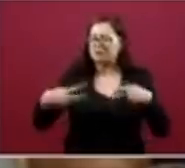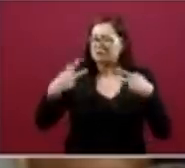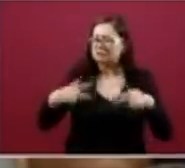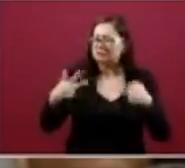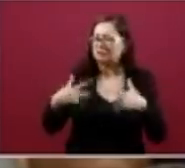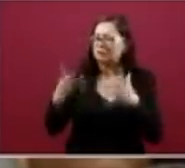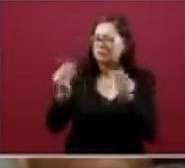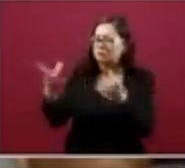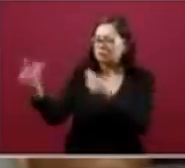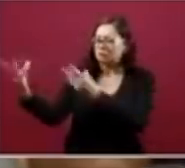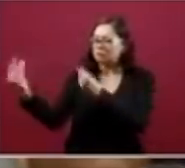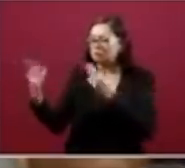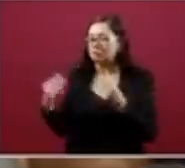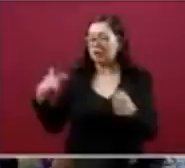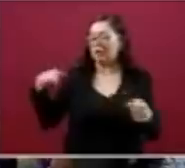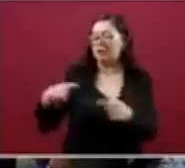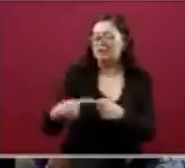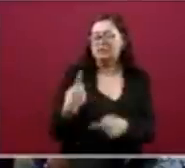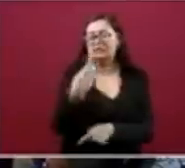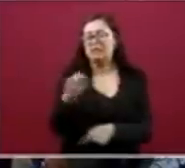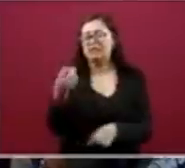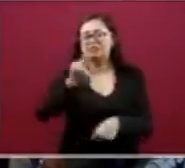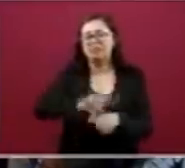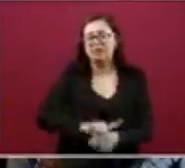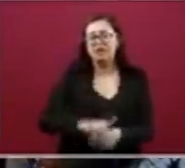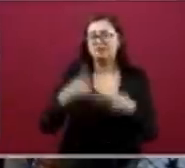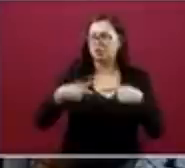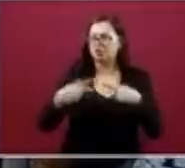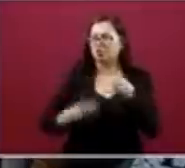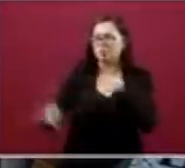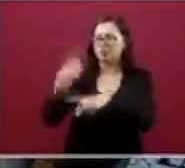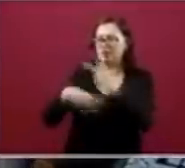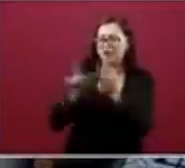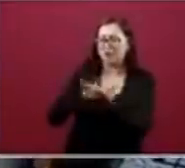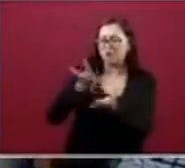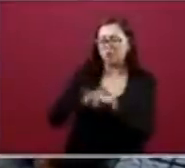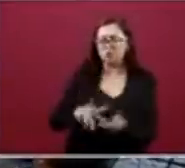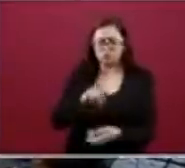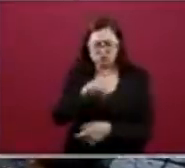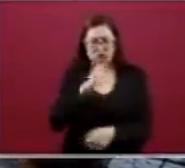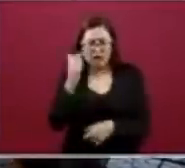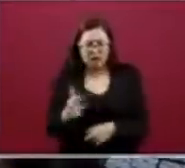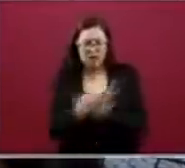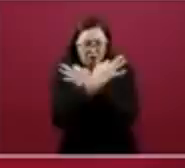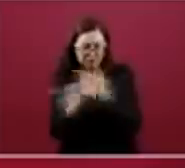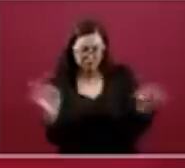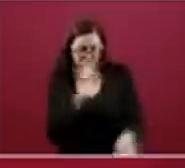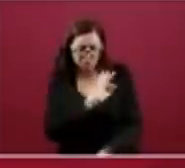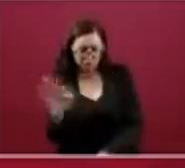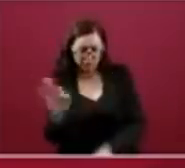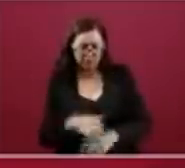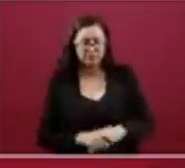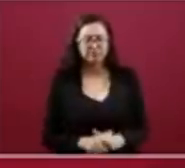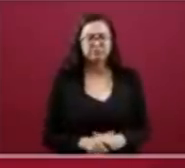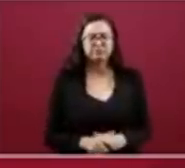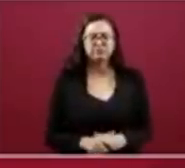un mensaje a esas personas que han llegado a pedir apoyo? Muchas gracias, señor presidente. Sí, miren,